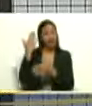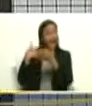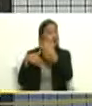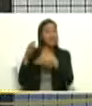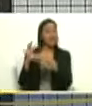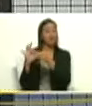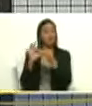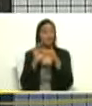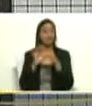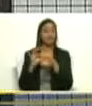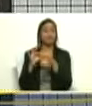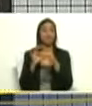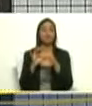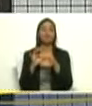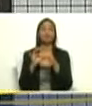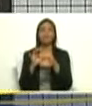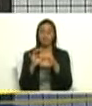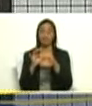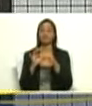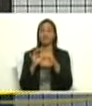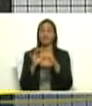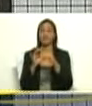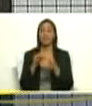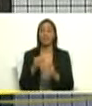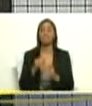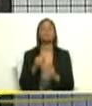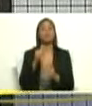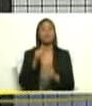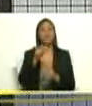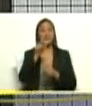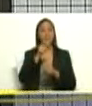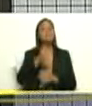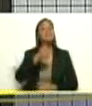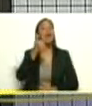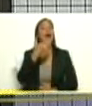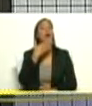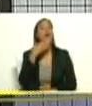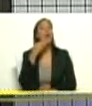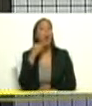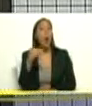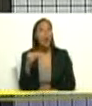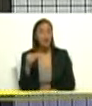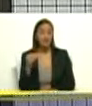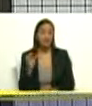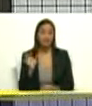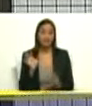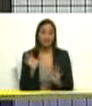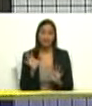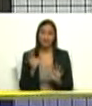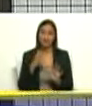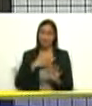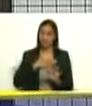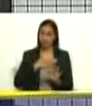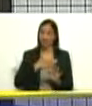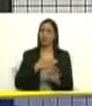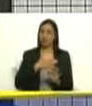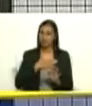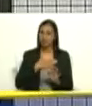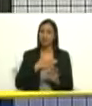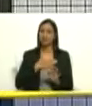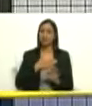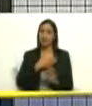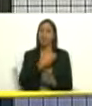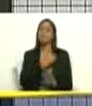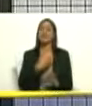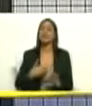alcaldesa la generación más joven que está representada aquí por nuestra presidenta la